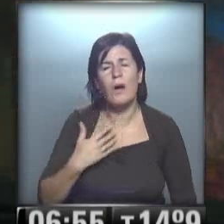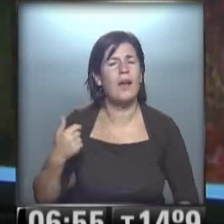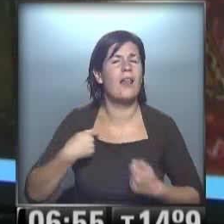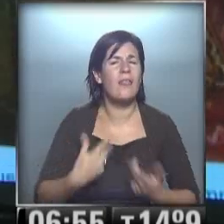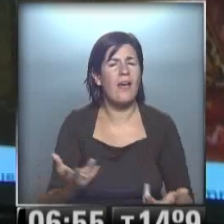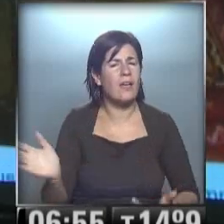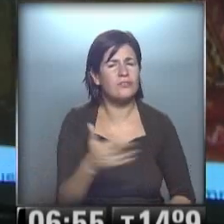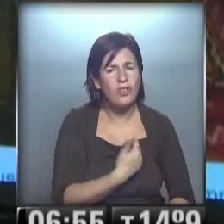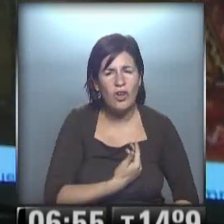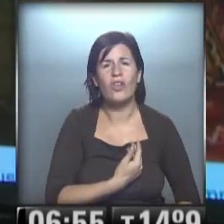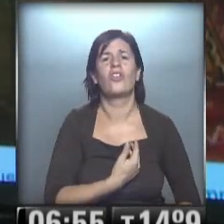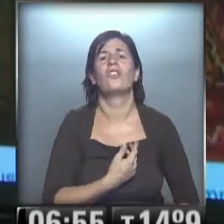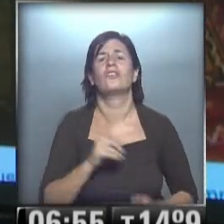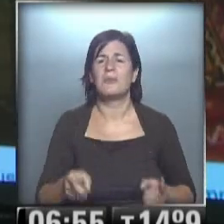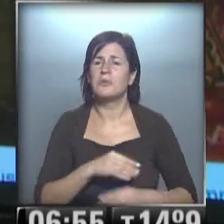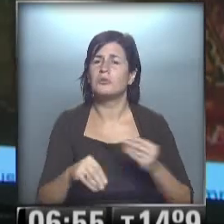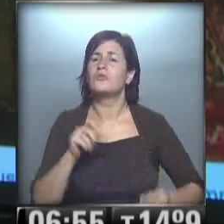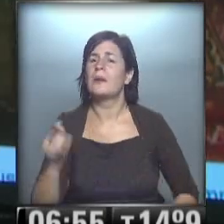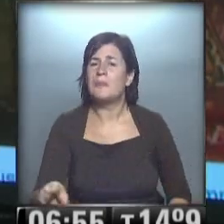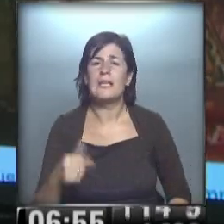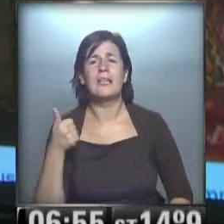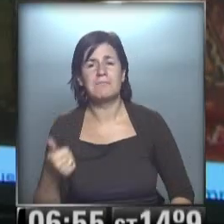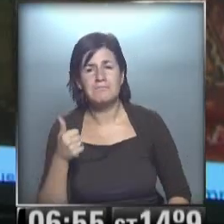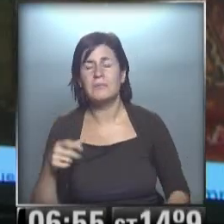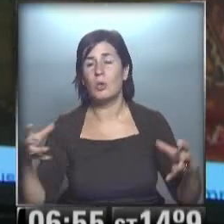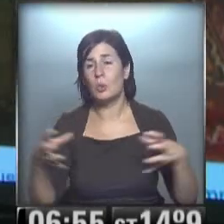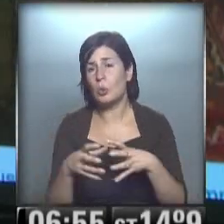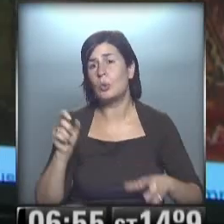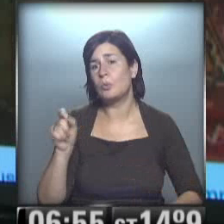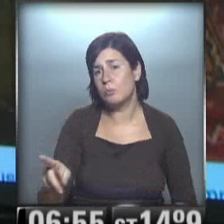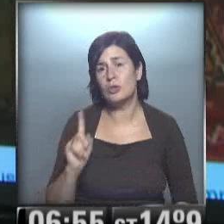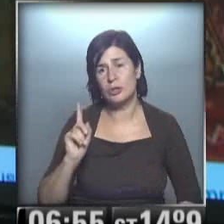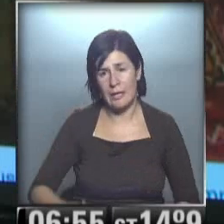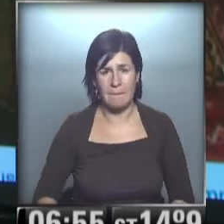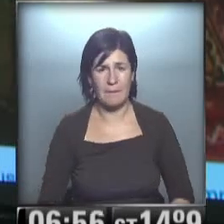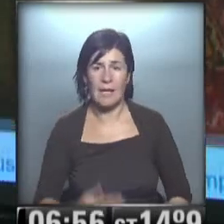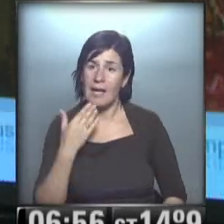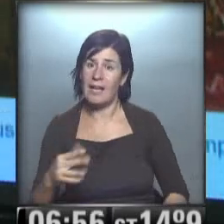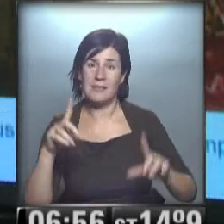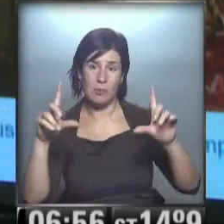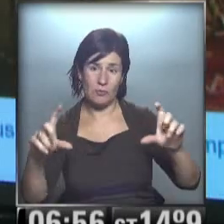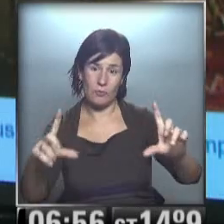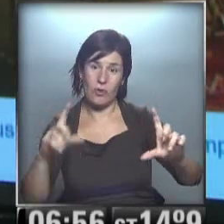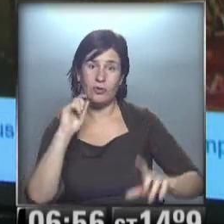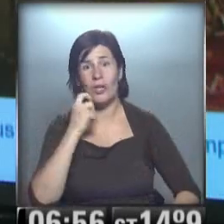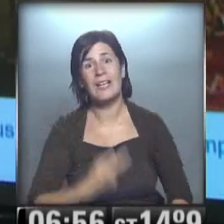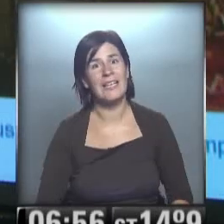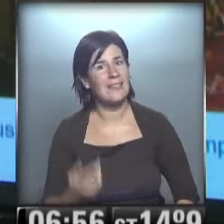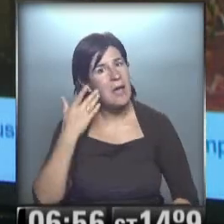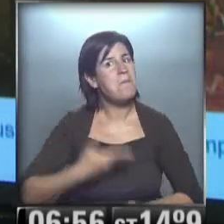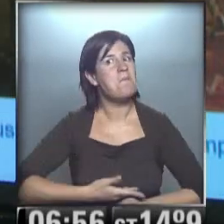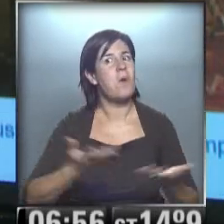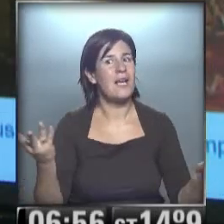para todos. También para vos, para tu familia, para toda la comunidad. Gracias y gracias por mandarnos esta foto, por mostrarlo,